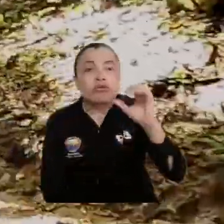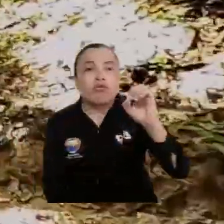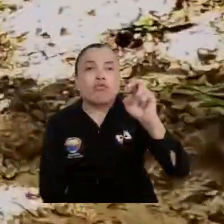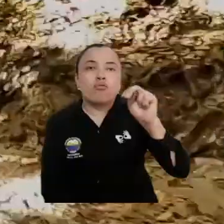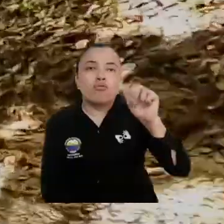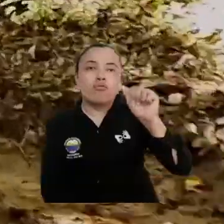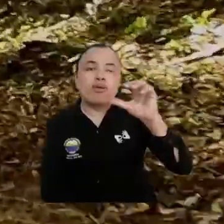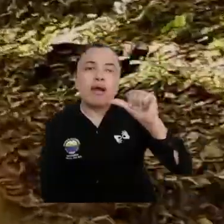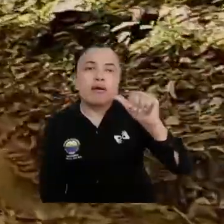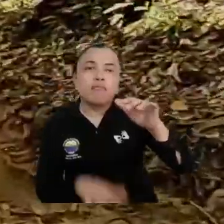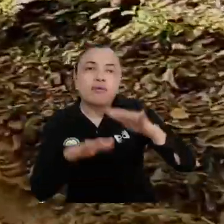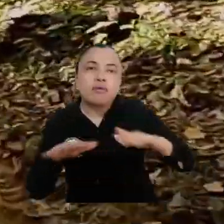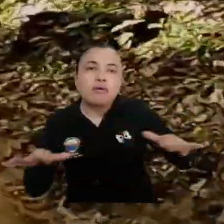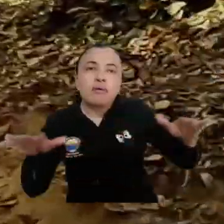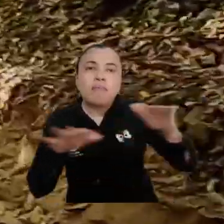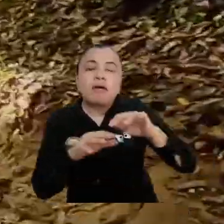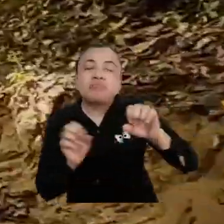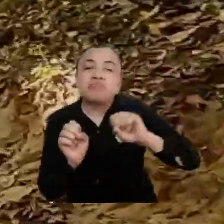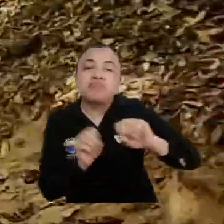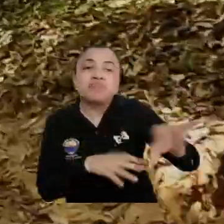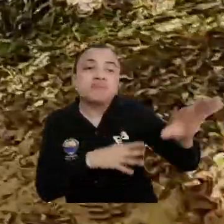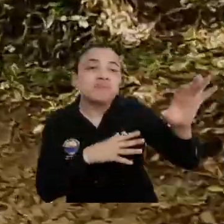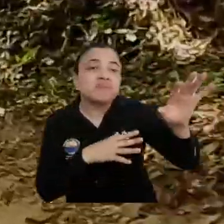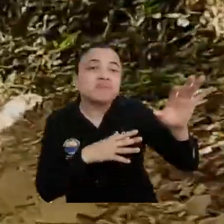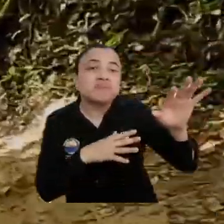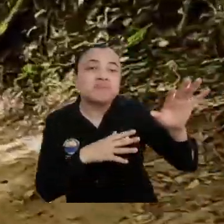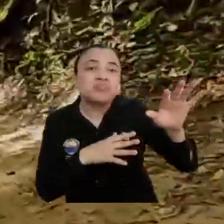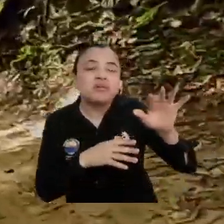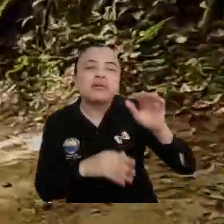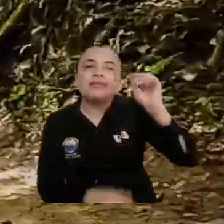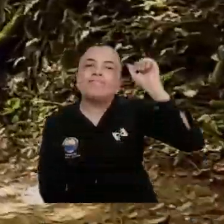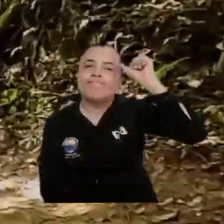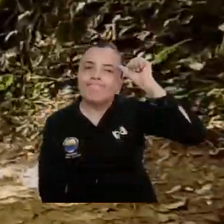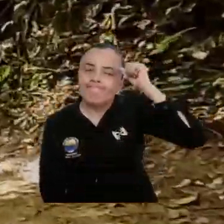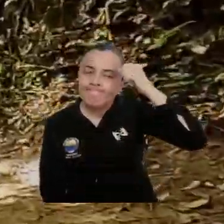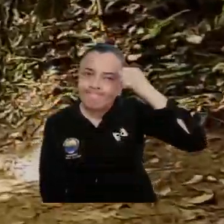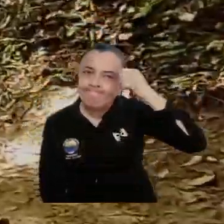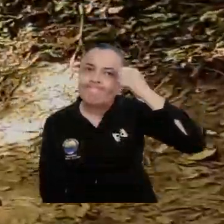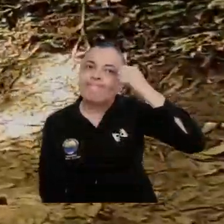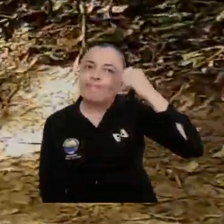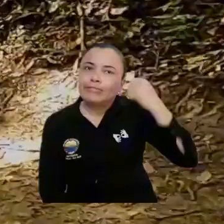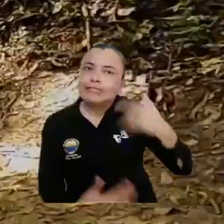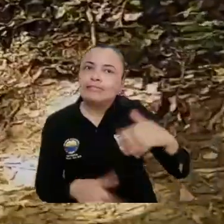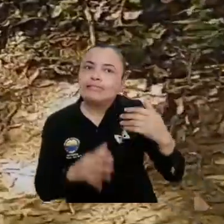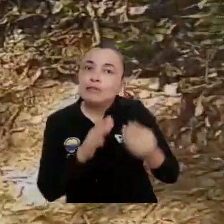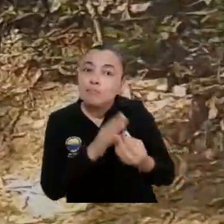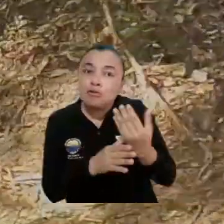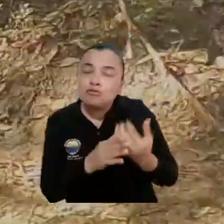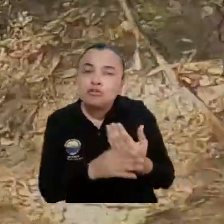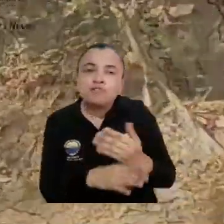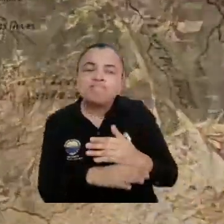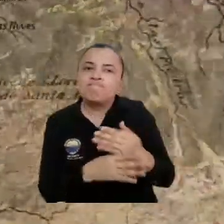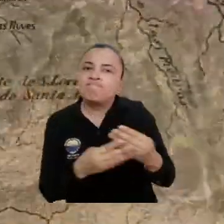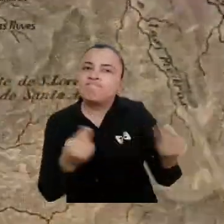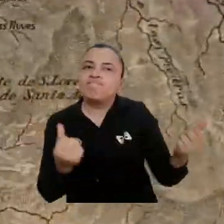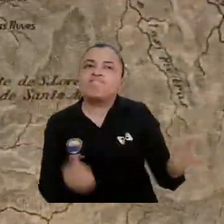espacio semiabandonado, donde la memoria supera a la producción.